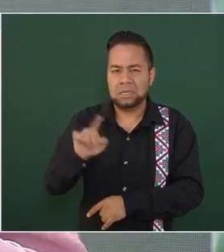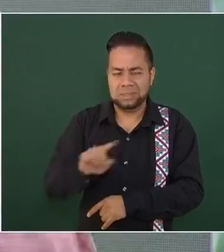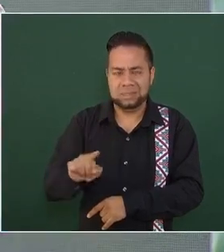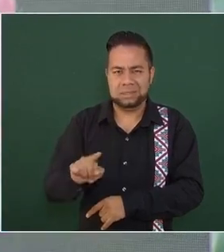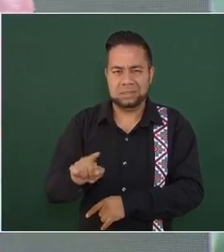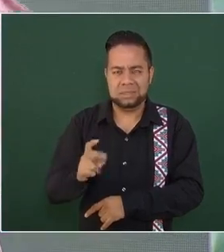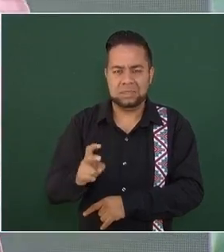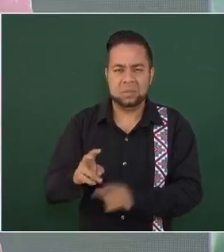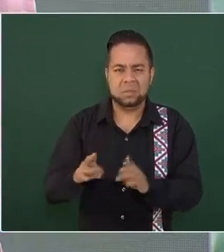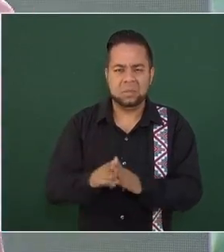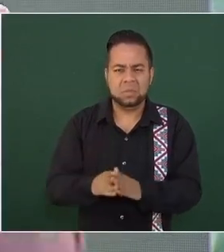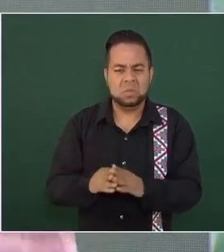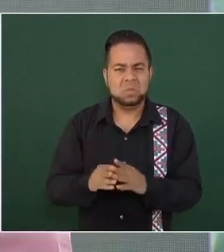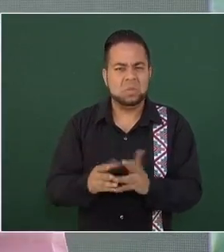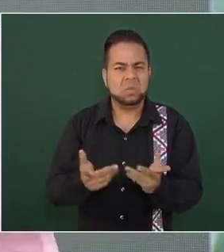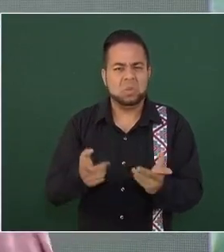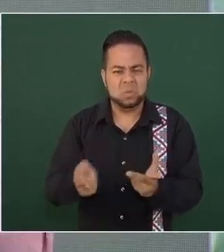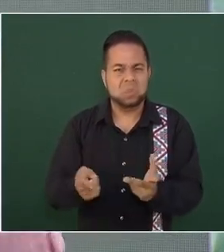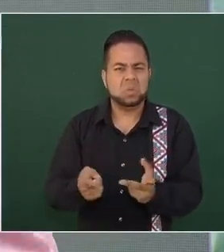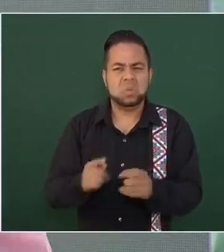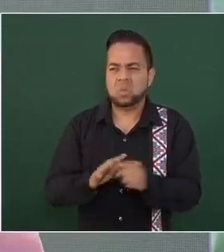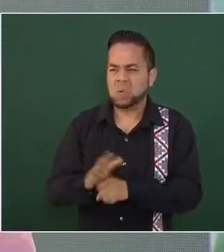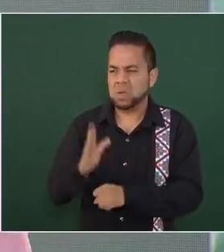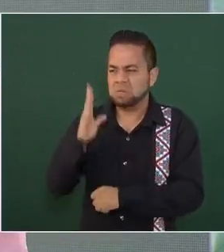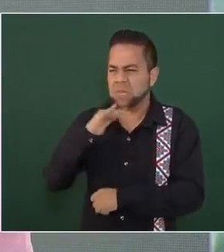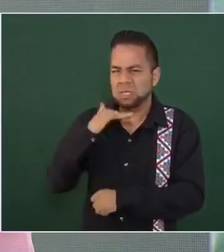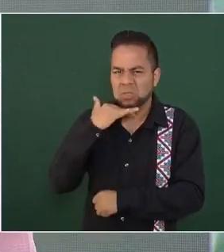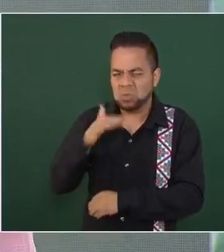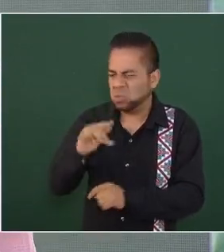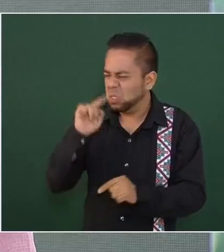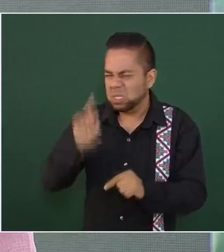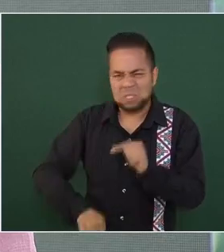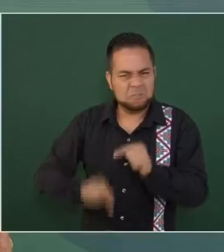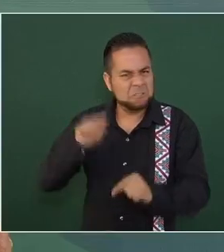estamos arrancando de raíz el mal de la corrupción